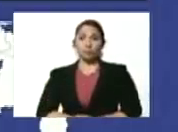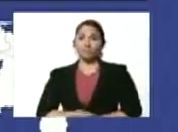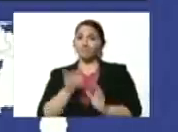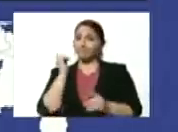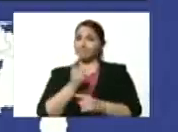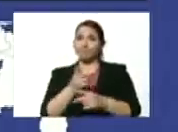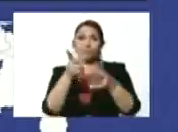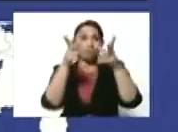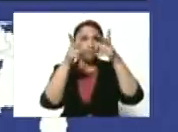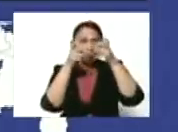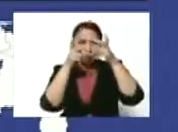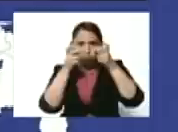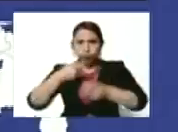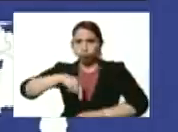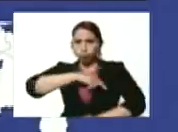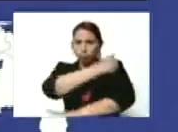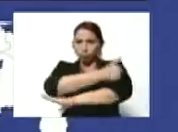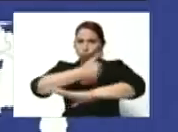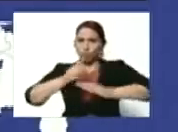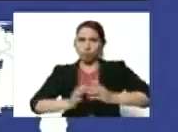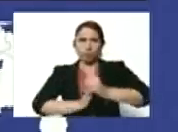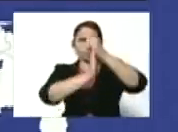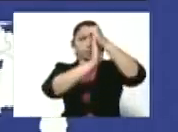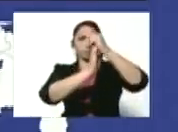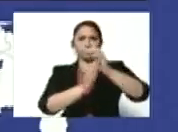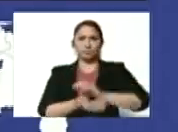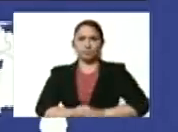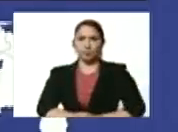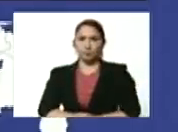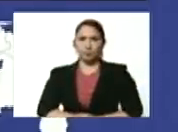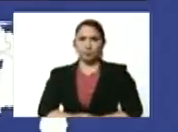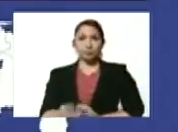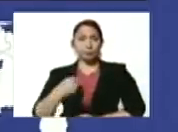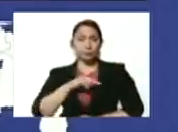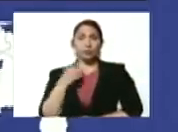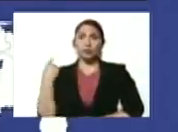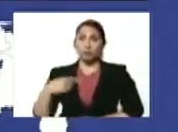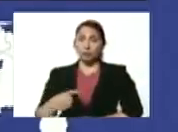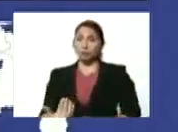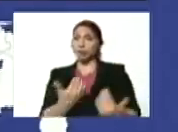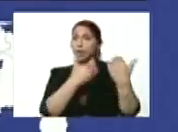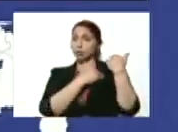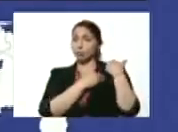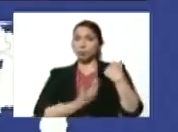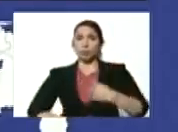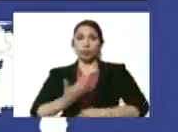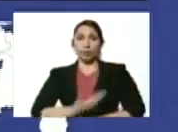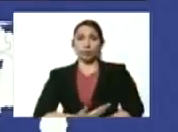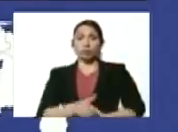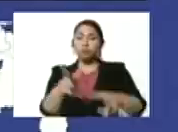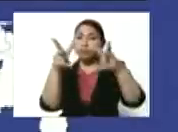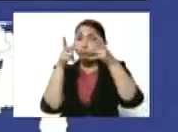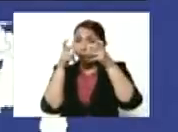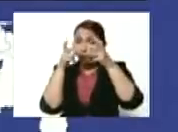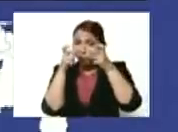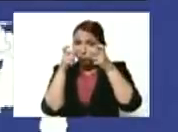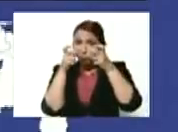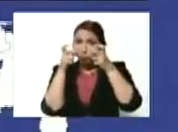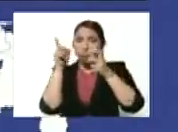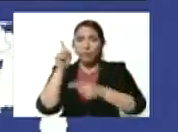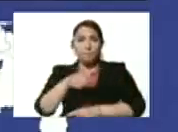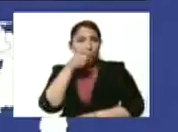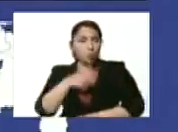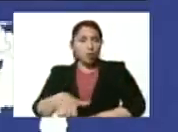para nosotros, las autoridades, los líderes, los que tenemos los cargos fundamentales, oído, oír al pueblo,